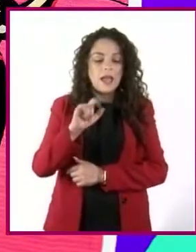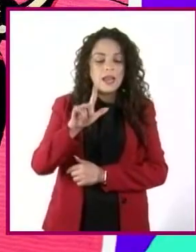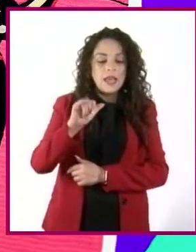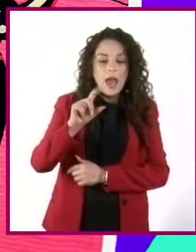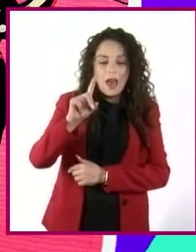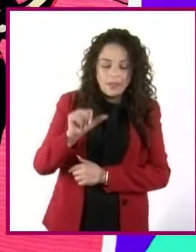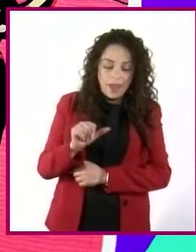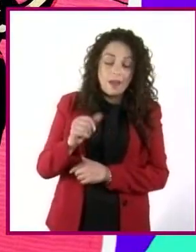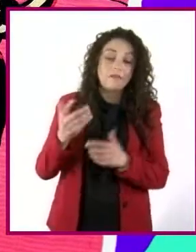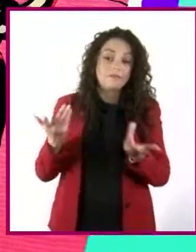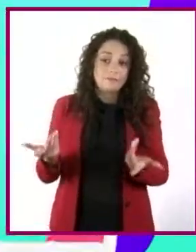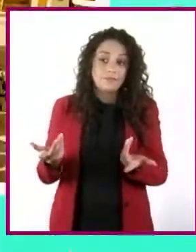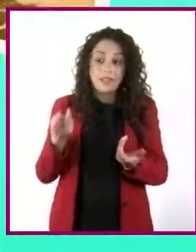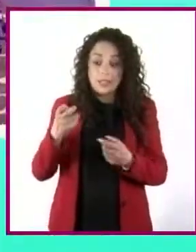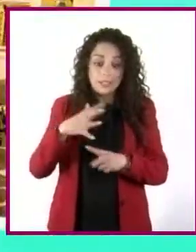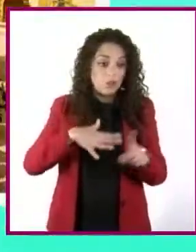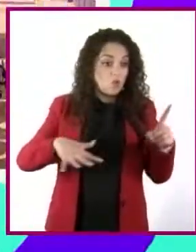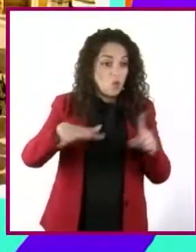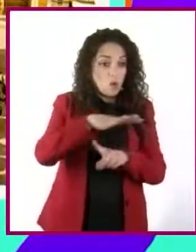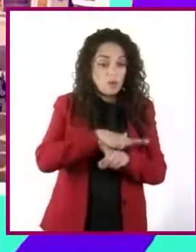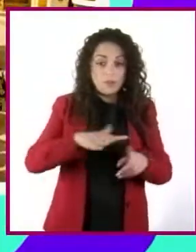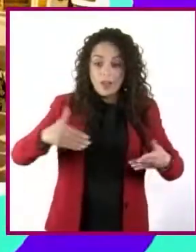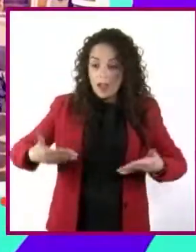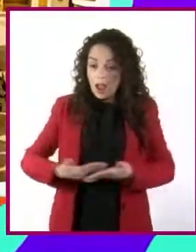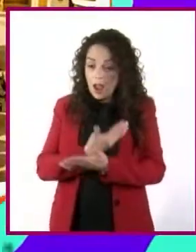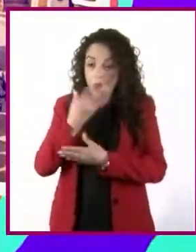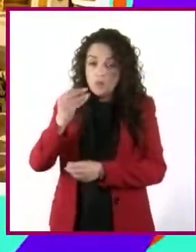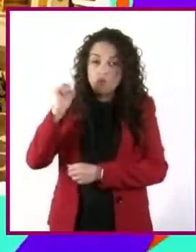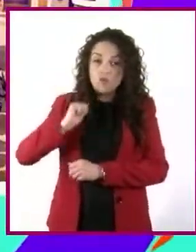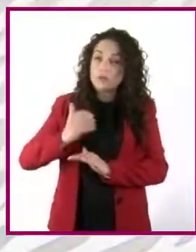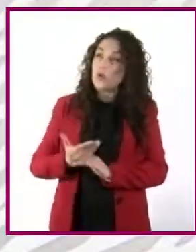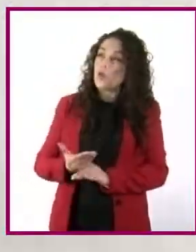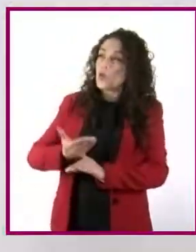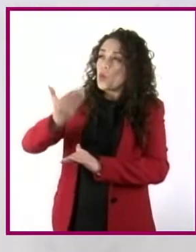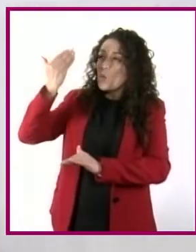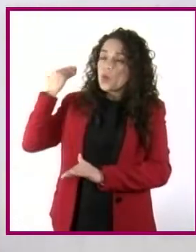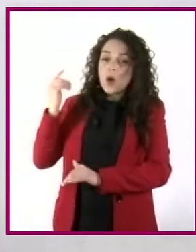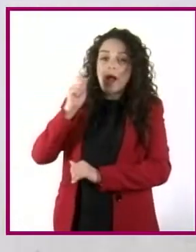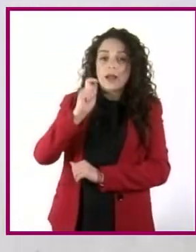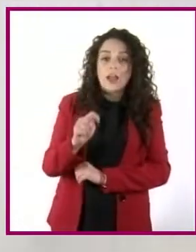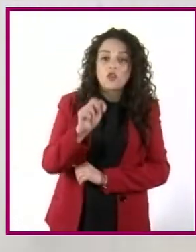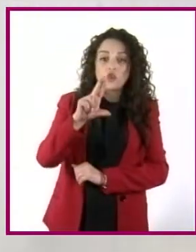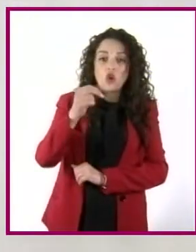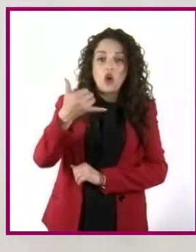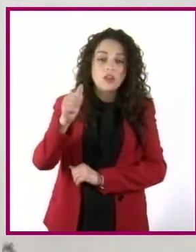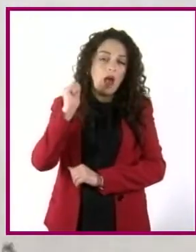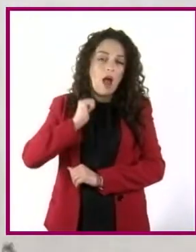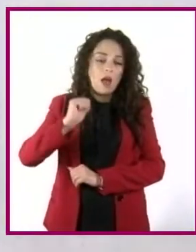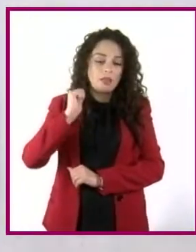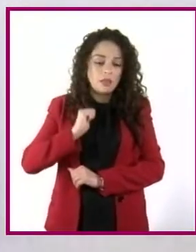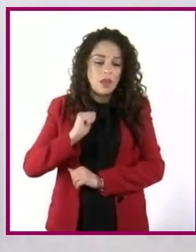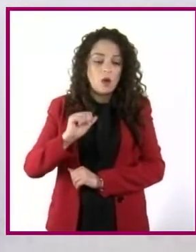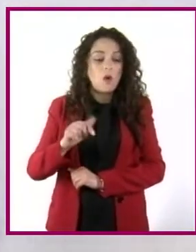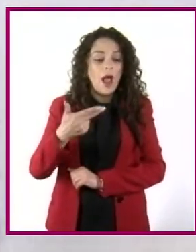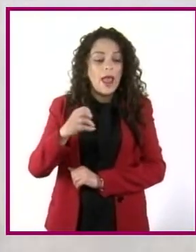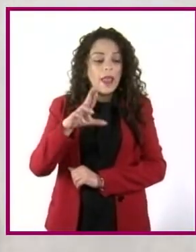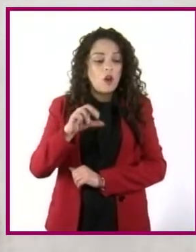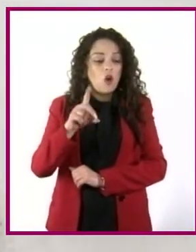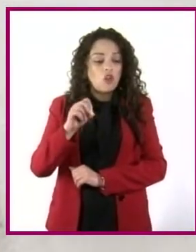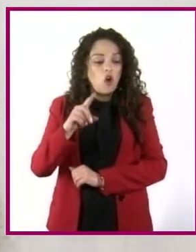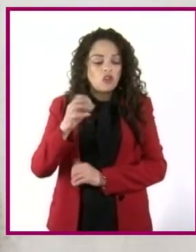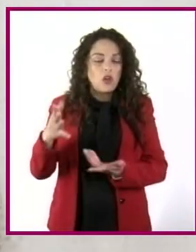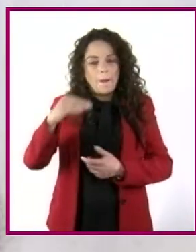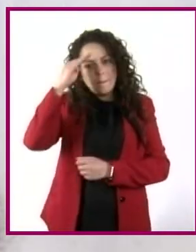territorio donde había nacido fue muchos siglos atrás la antigua Troya, Heródoto decidió emprender un viaje que